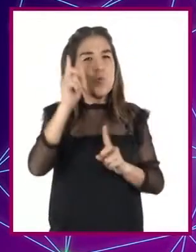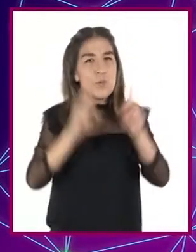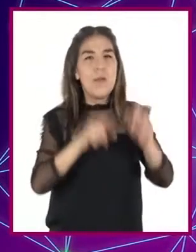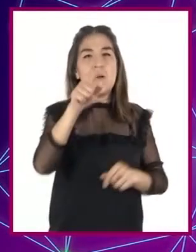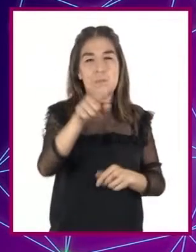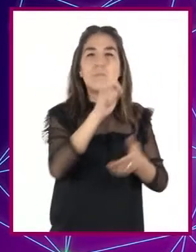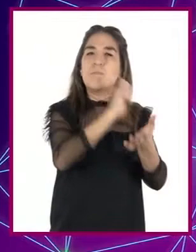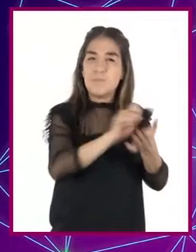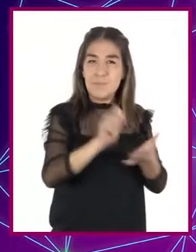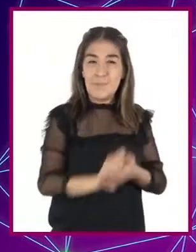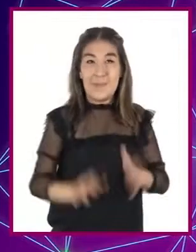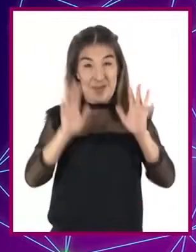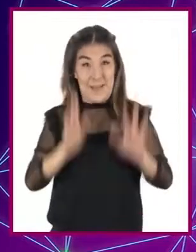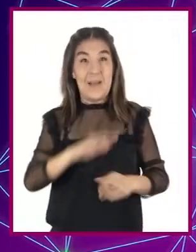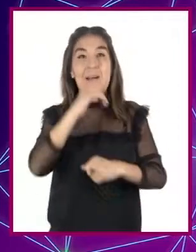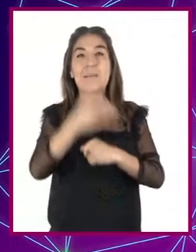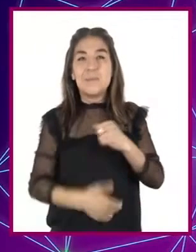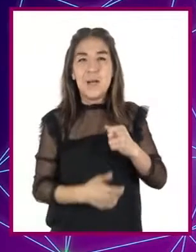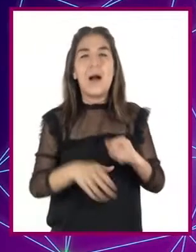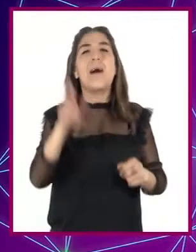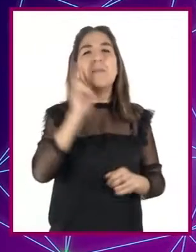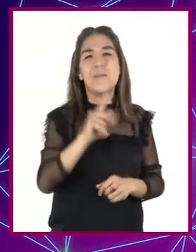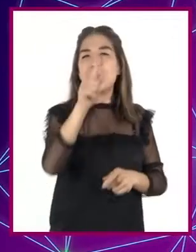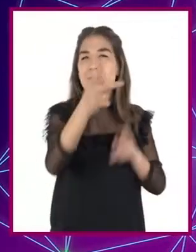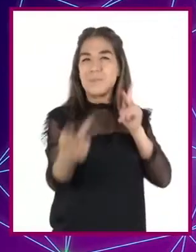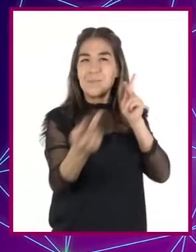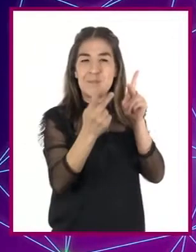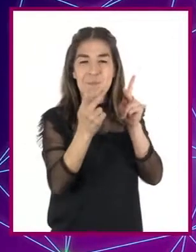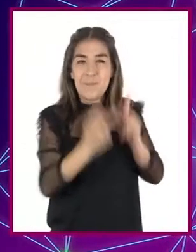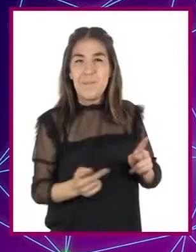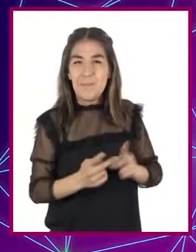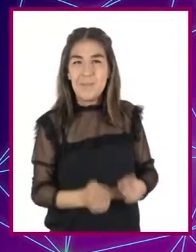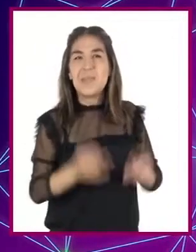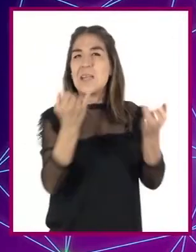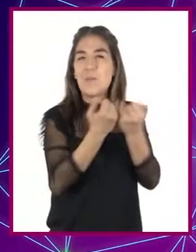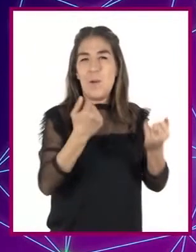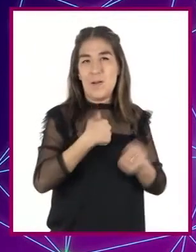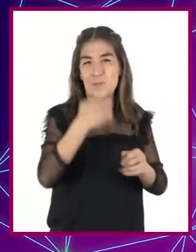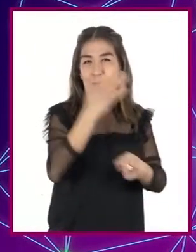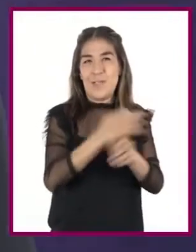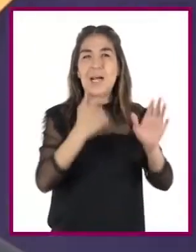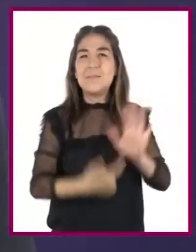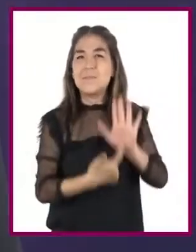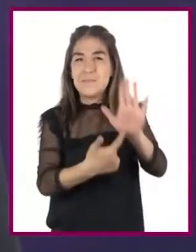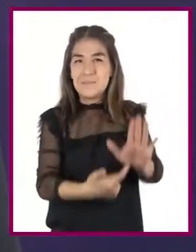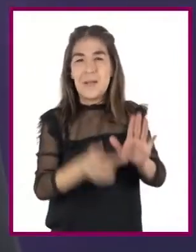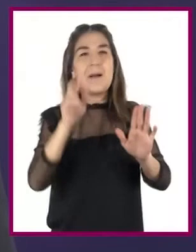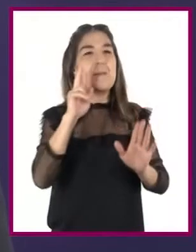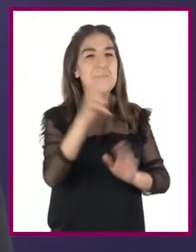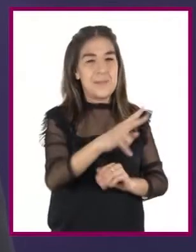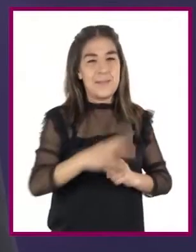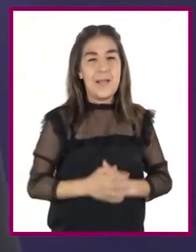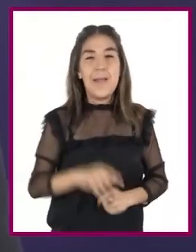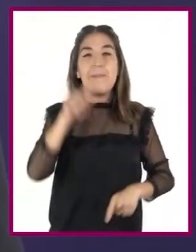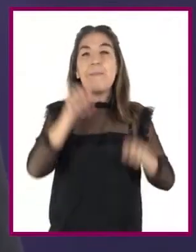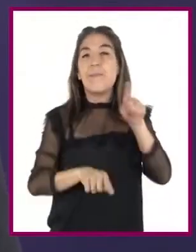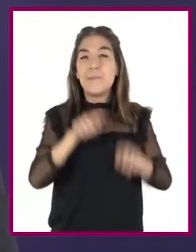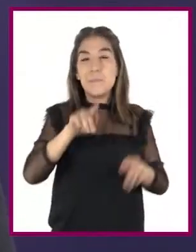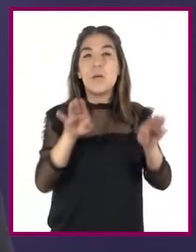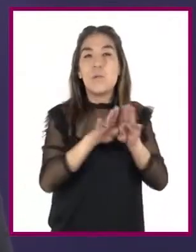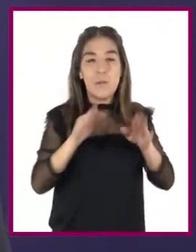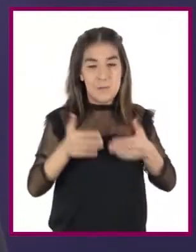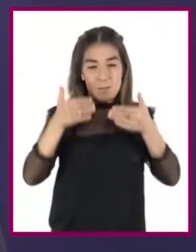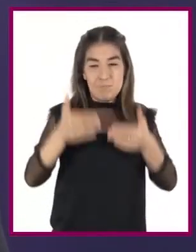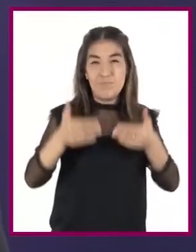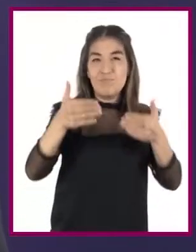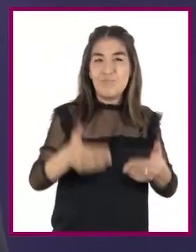terminaron? ¿Están listos para comparar lo que hicieron con los que nosotros les mostraremos? Dependiendo de cómo vayamos